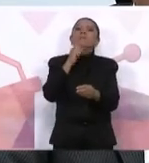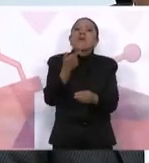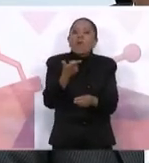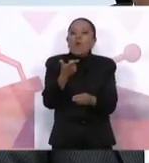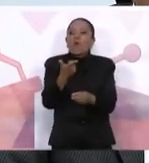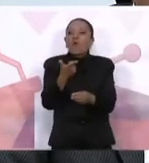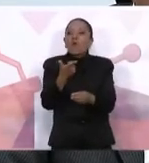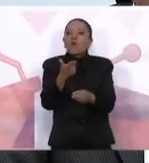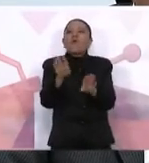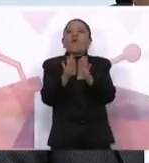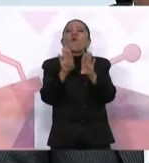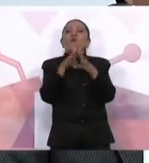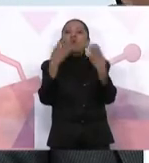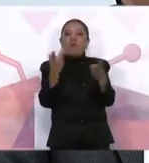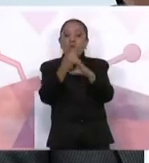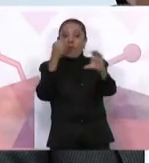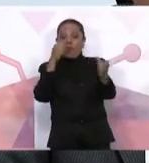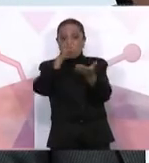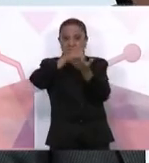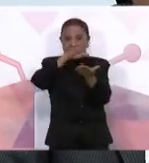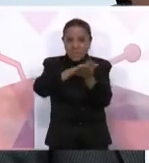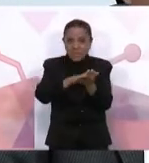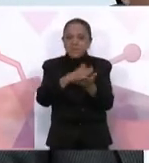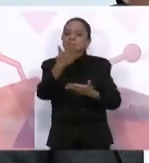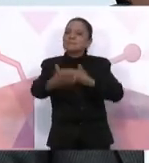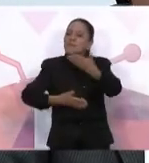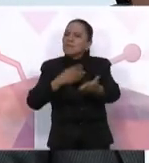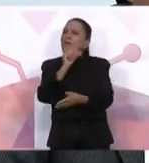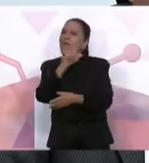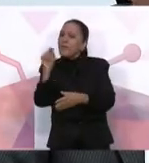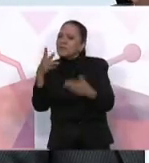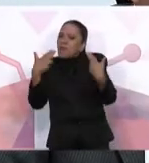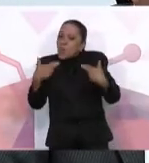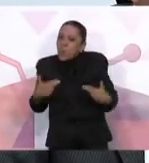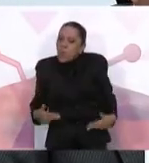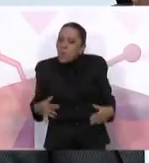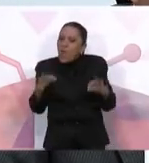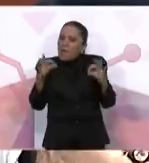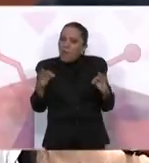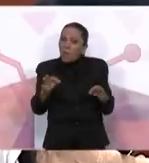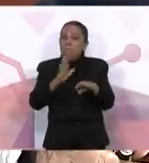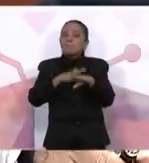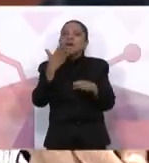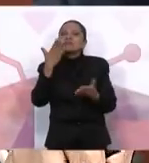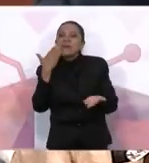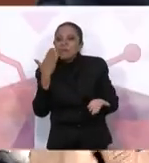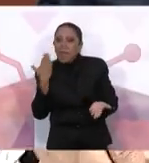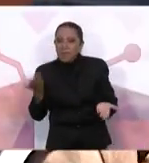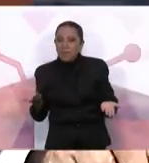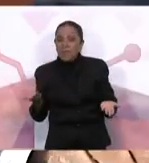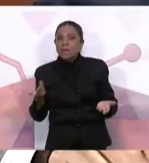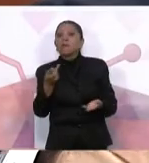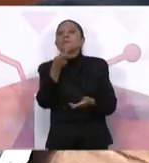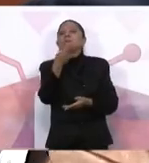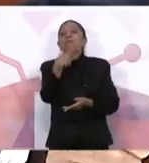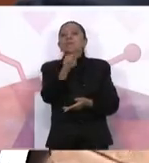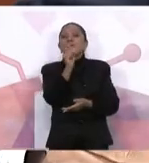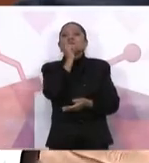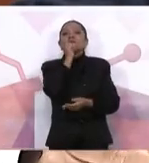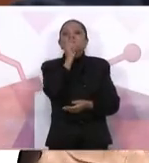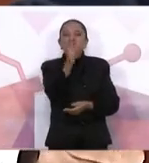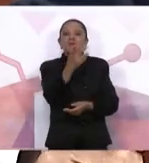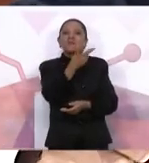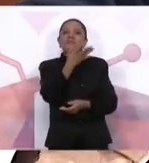establecer un servicio de calidad más humano sobre todo más amable pero también tenemos que atacar